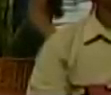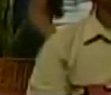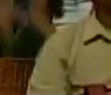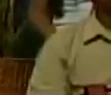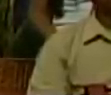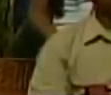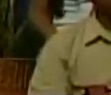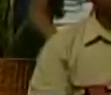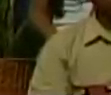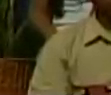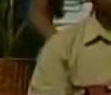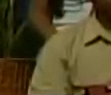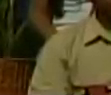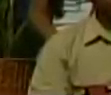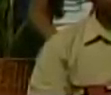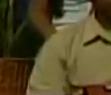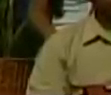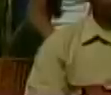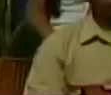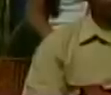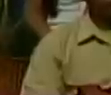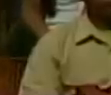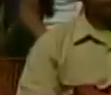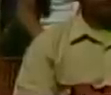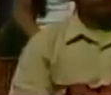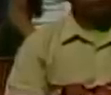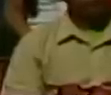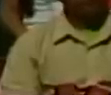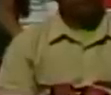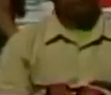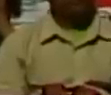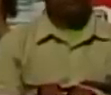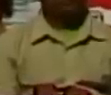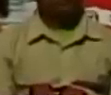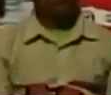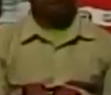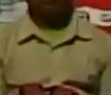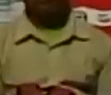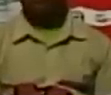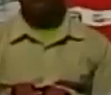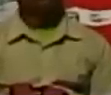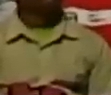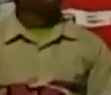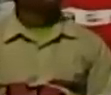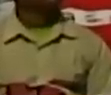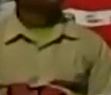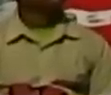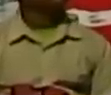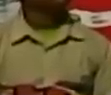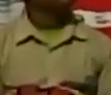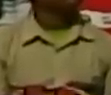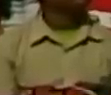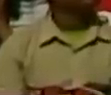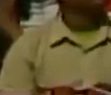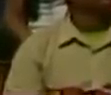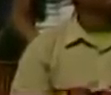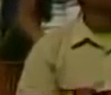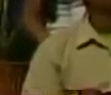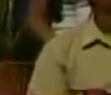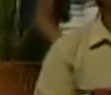gente esté inquieta. Nosotros tenemos que ser garantes de la paz. y tener confianza en lo que estamos